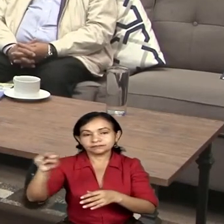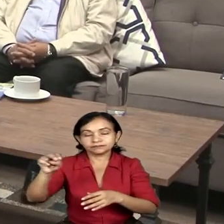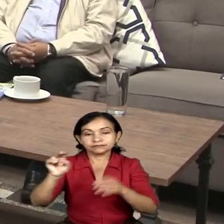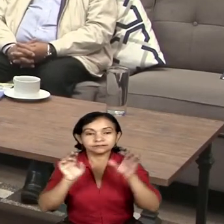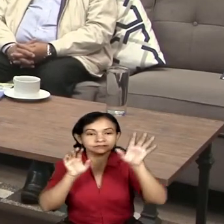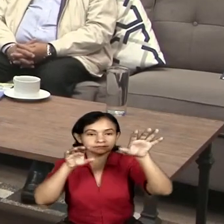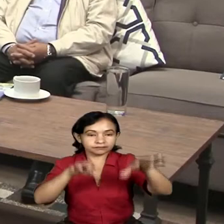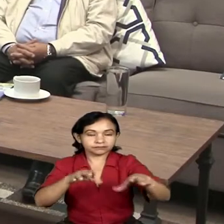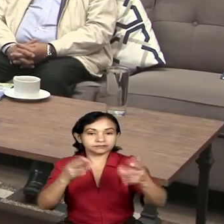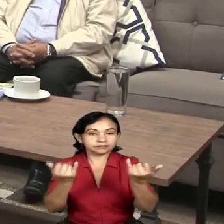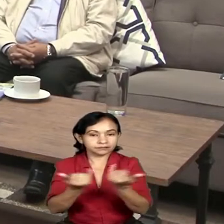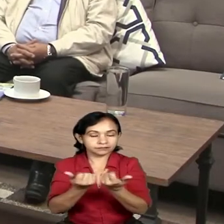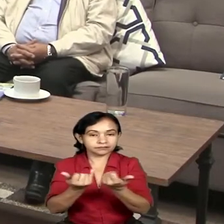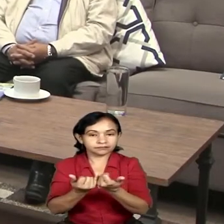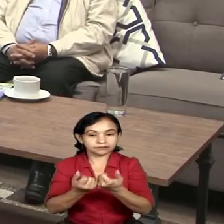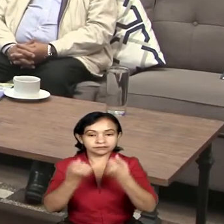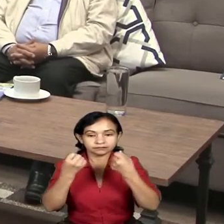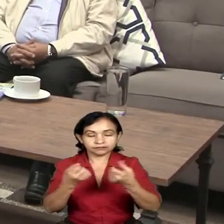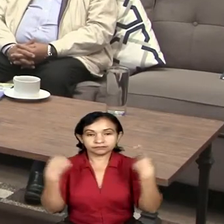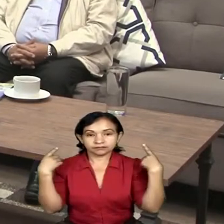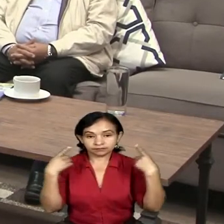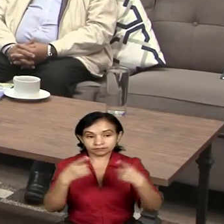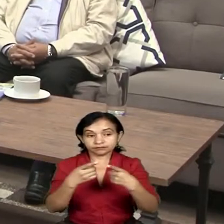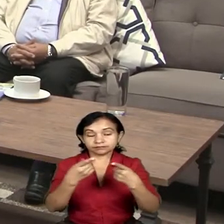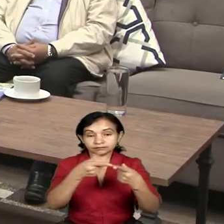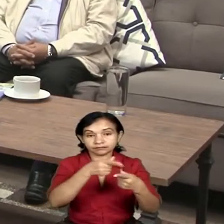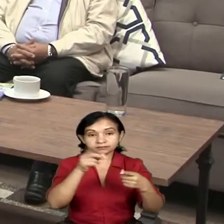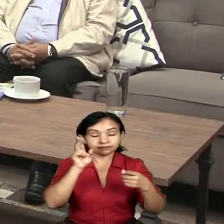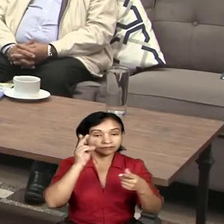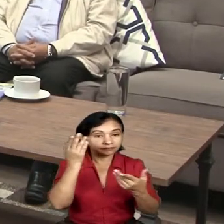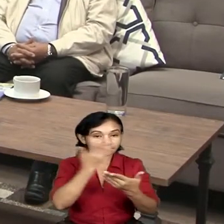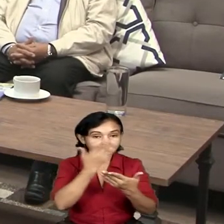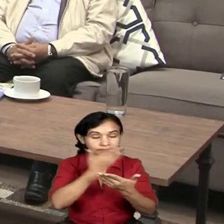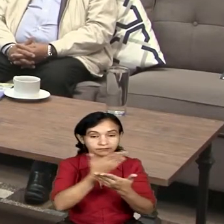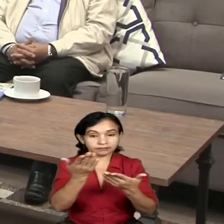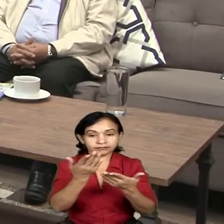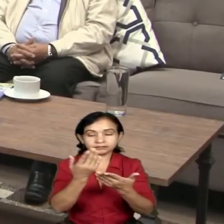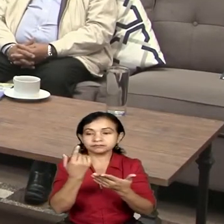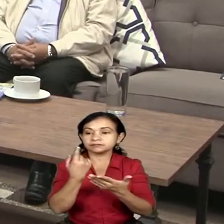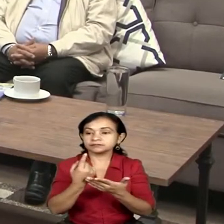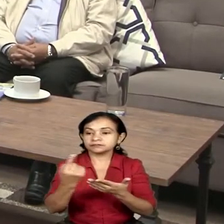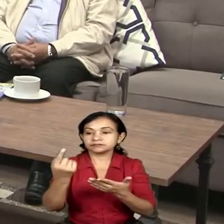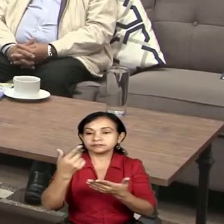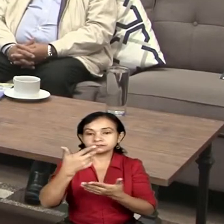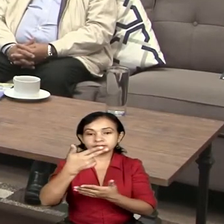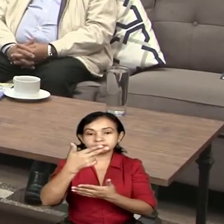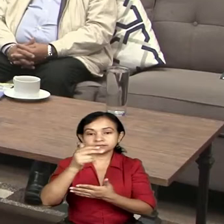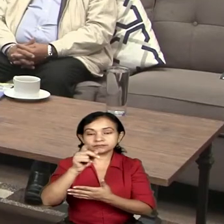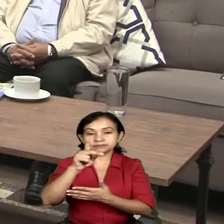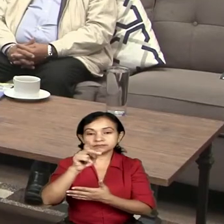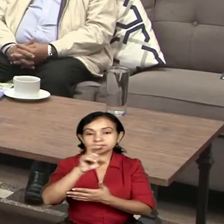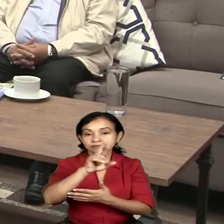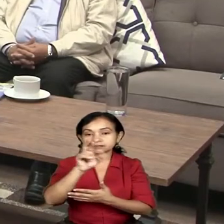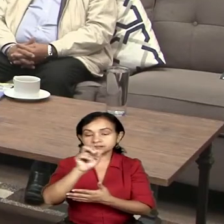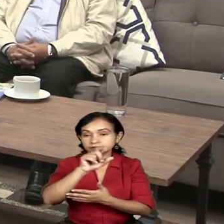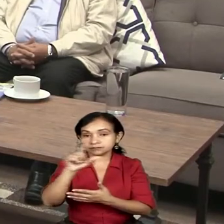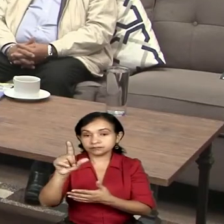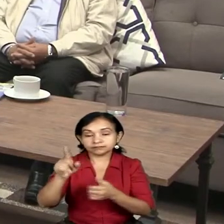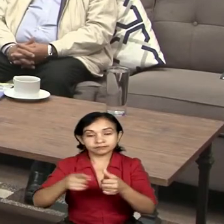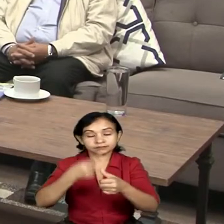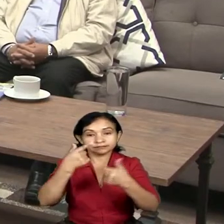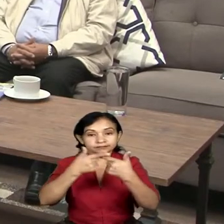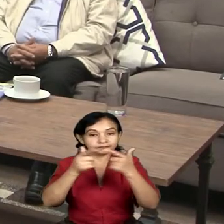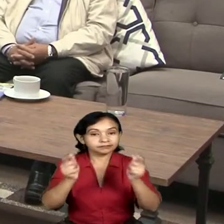Carlos Fonseca era dirigente, y se vaya al Chaparral, donde sale herido, que es la primera acción militar de